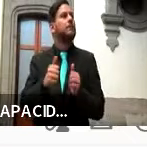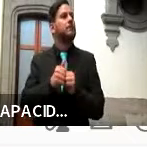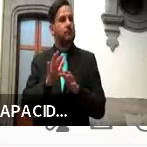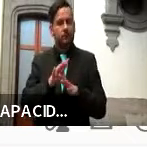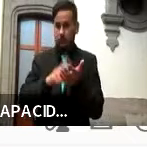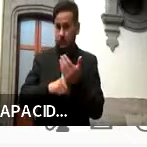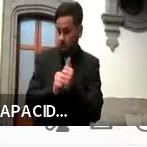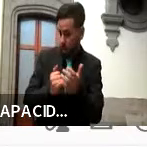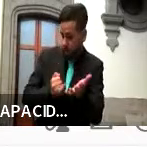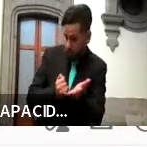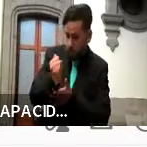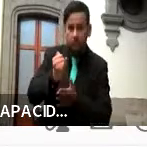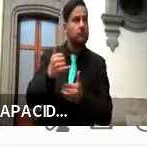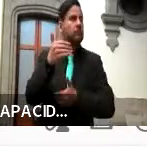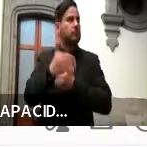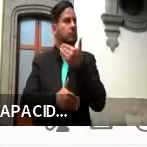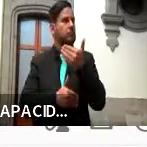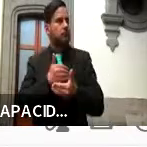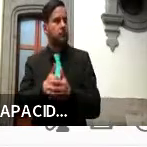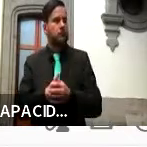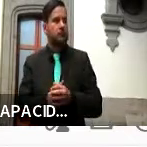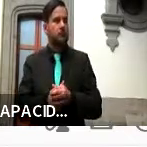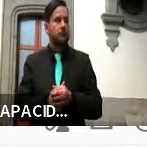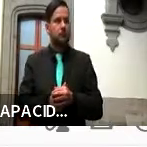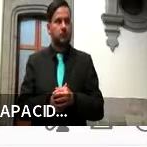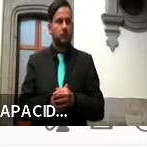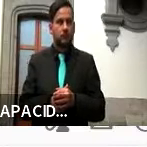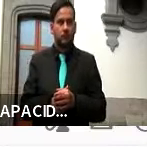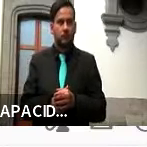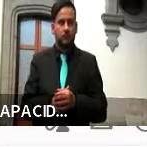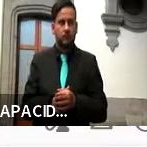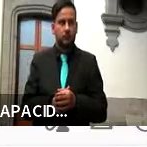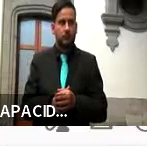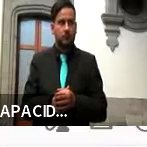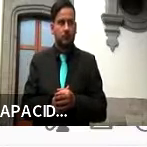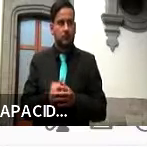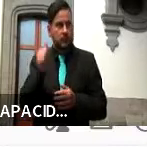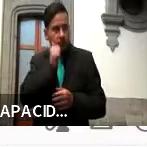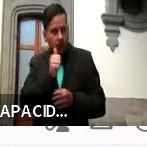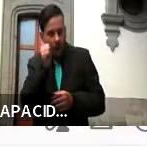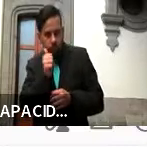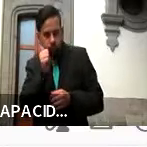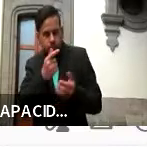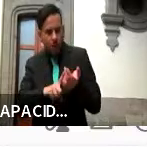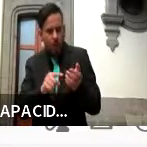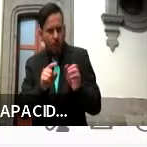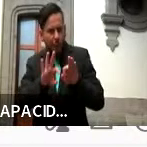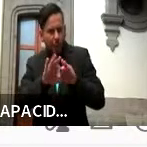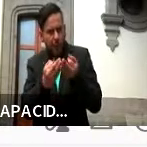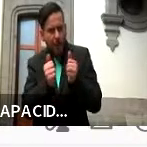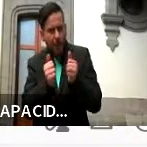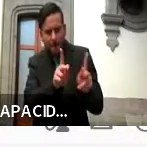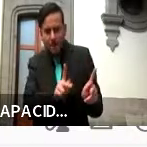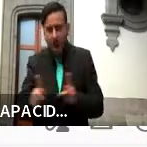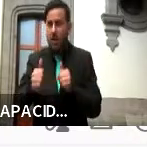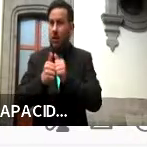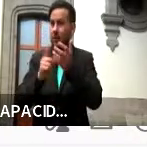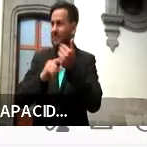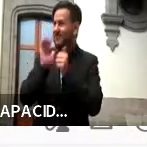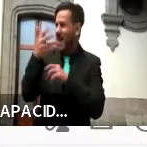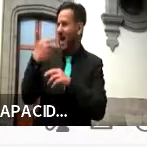de construcción de esos insumos que forman parte del plan. Este comité, como ya lo había